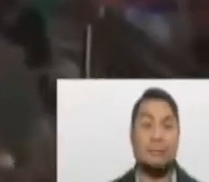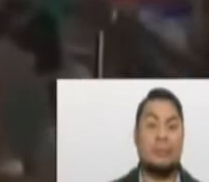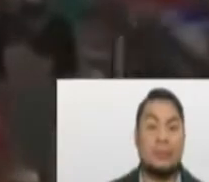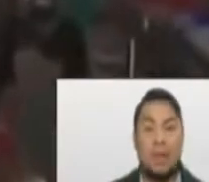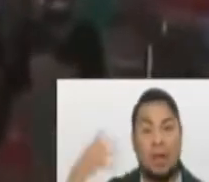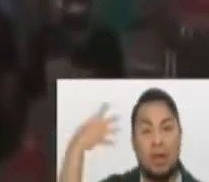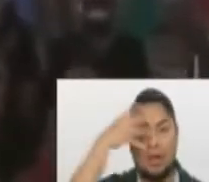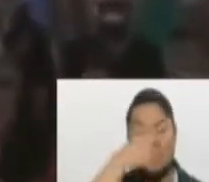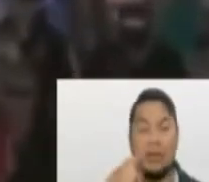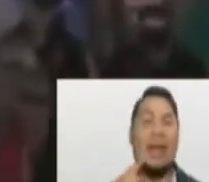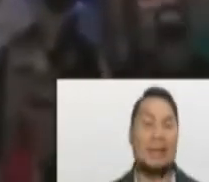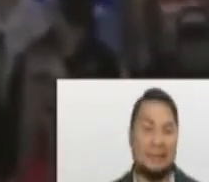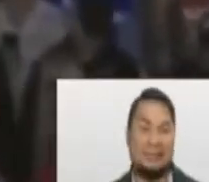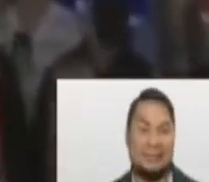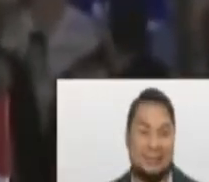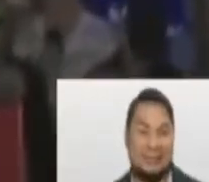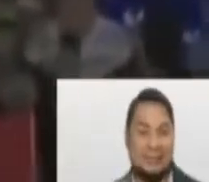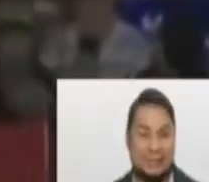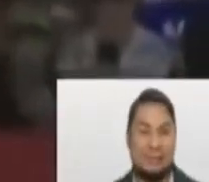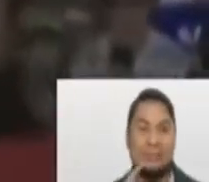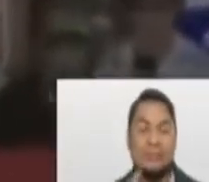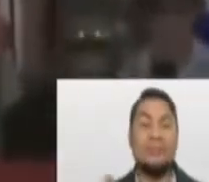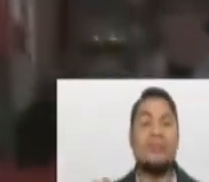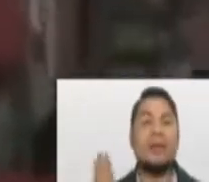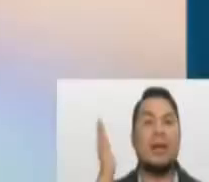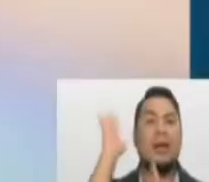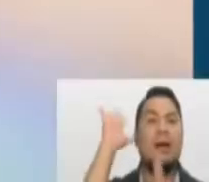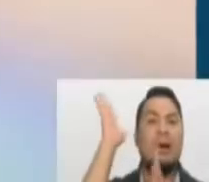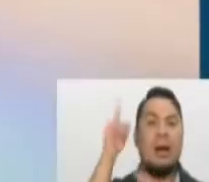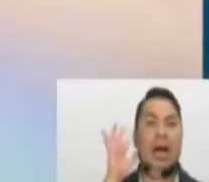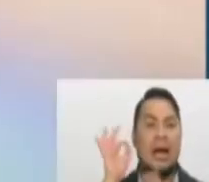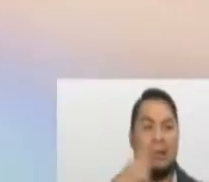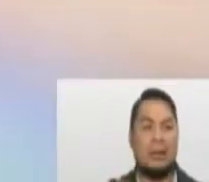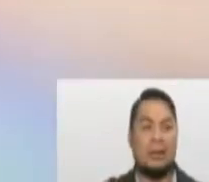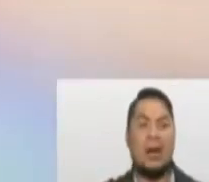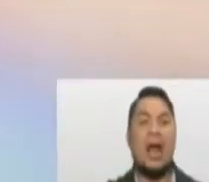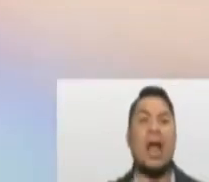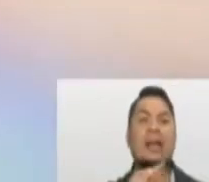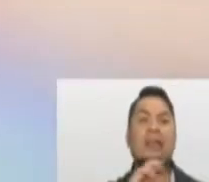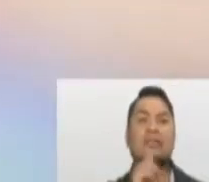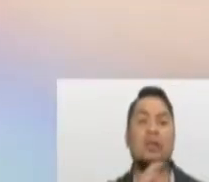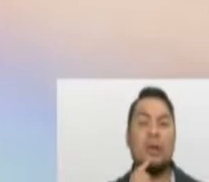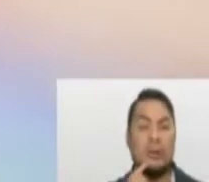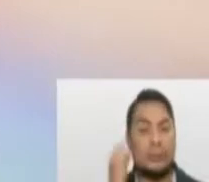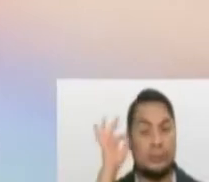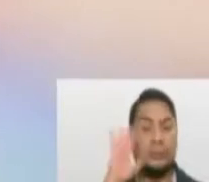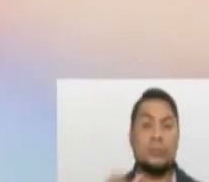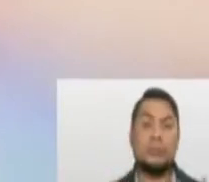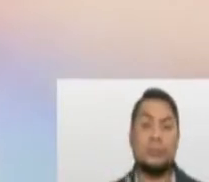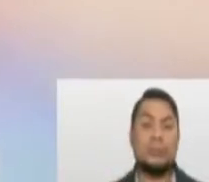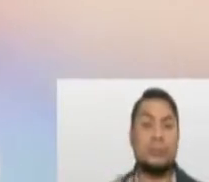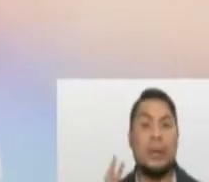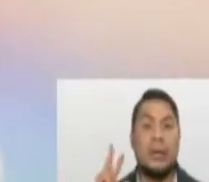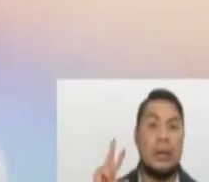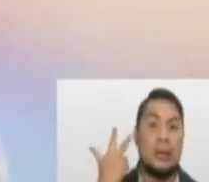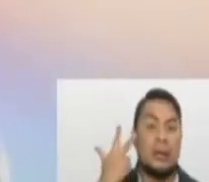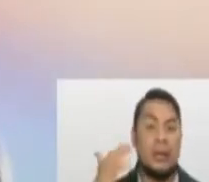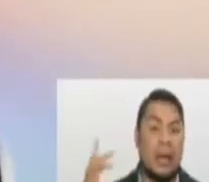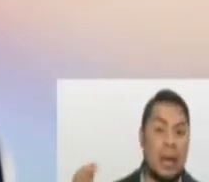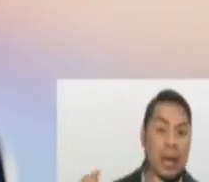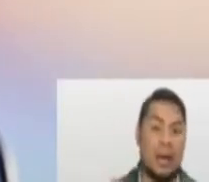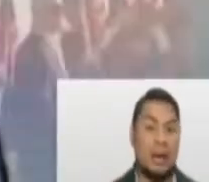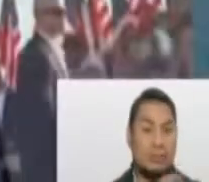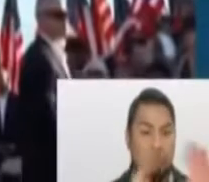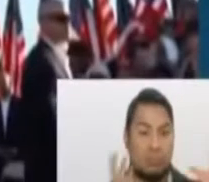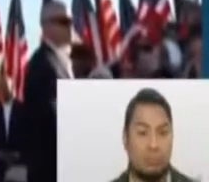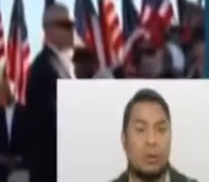Trump, expresidente de Estados Unidos, quien durante un meeting en Arizona alertó de una posible tercera guerra mundial e indicó que